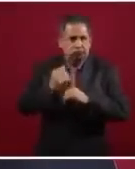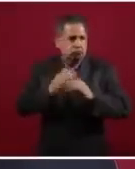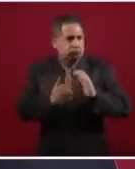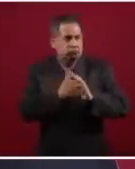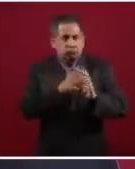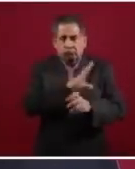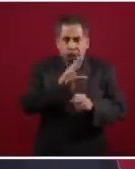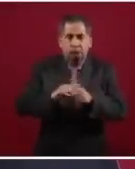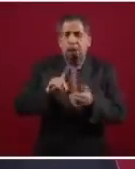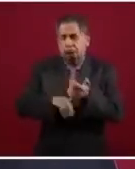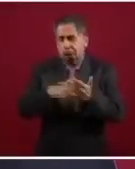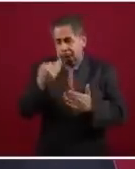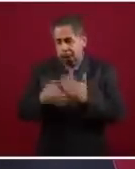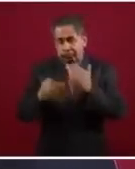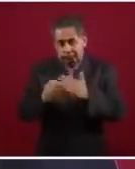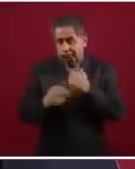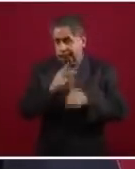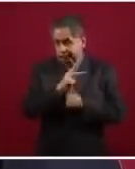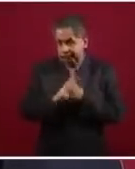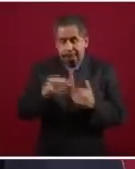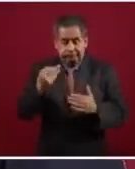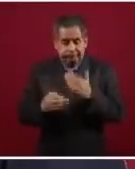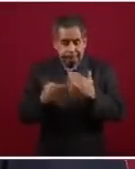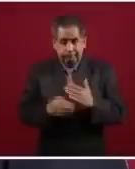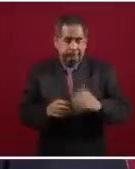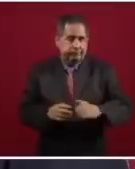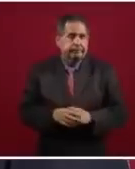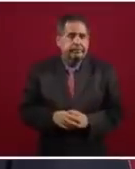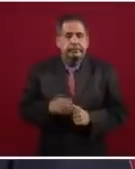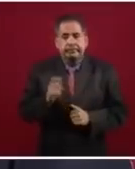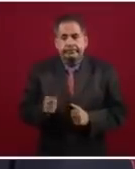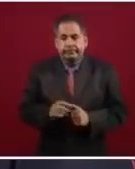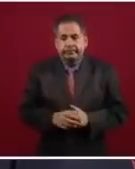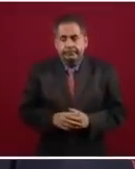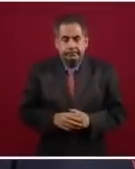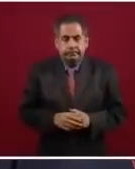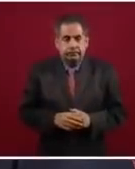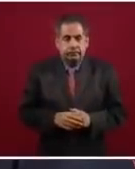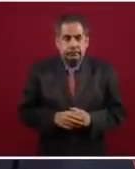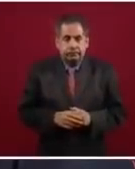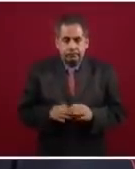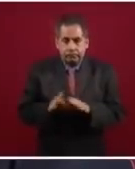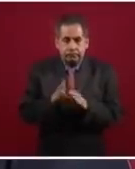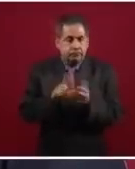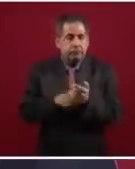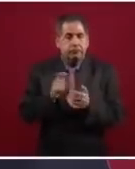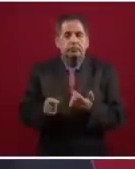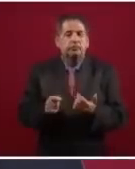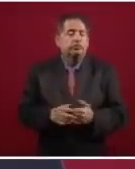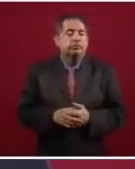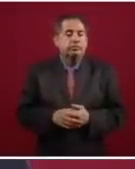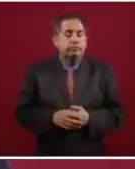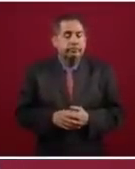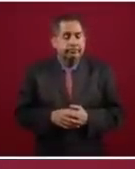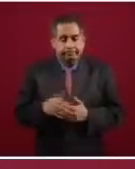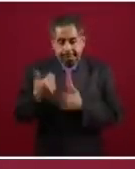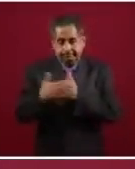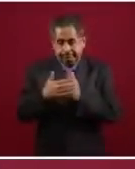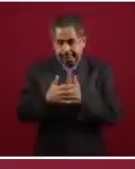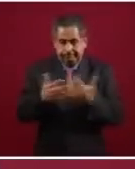que hace falta en el país, que se va a llevar a